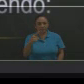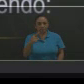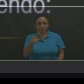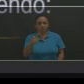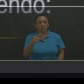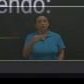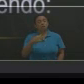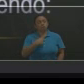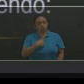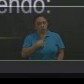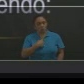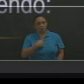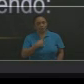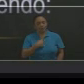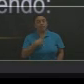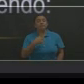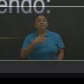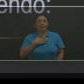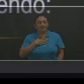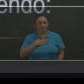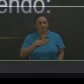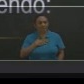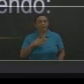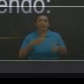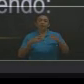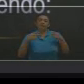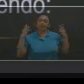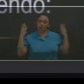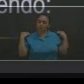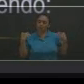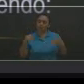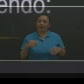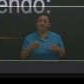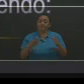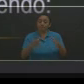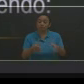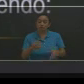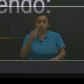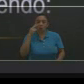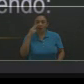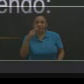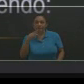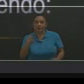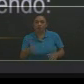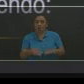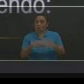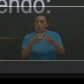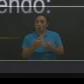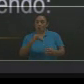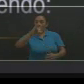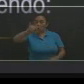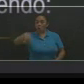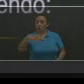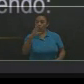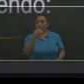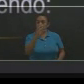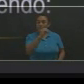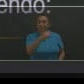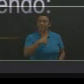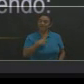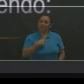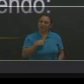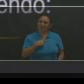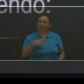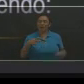menos yo, si a mí me hubieran puesto a ver con Jonás, yo me hubiera hubiera puesto contento.